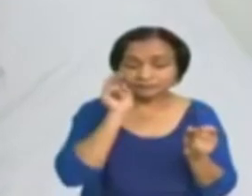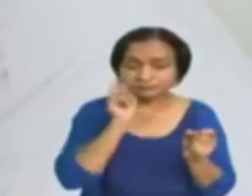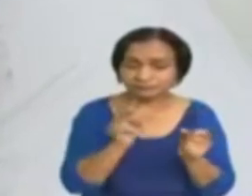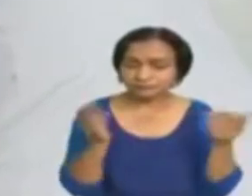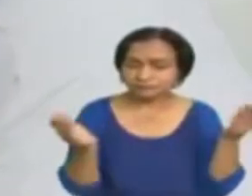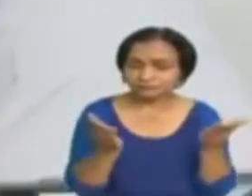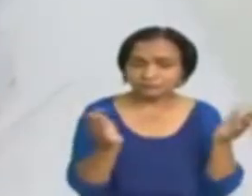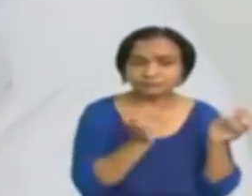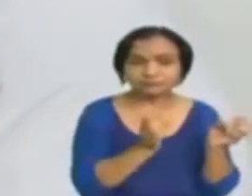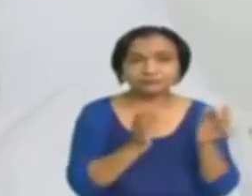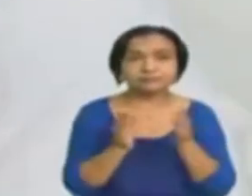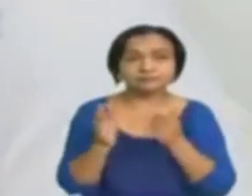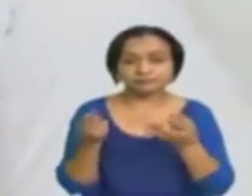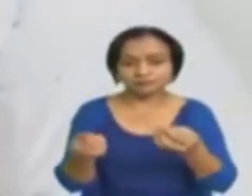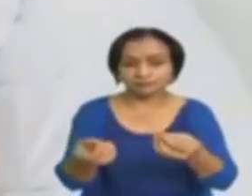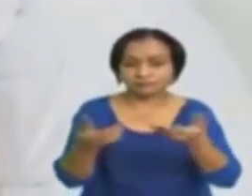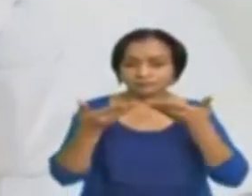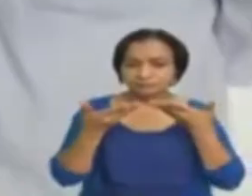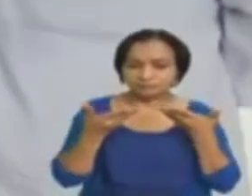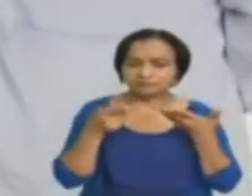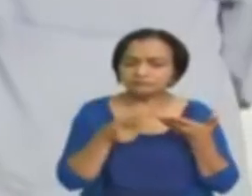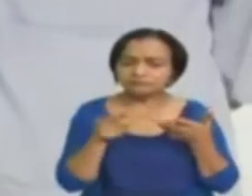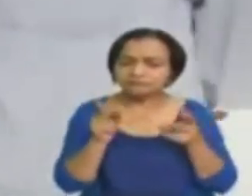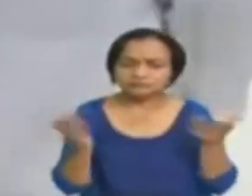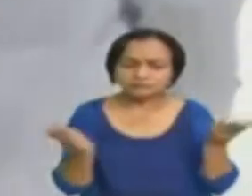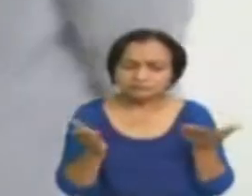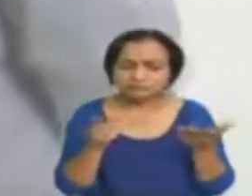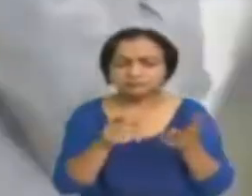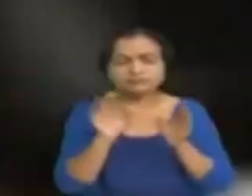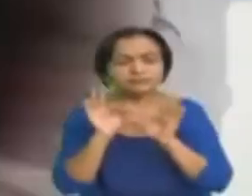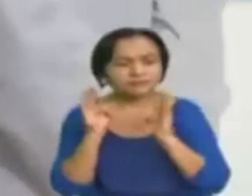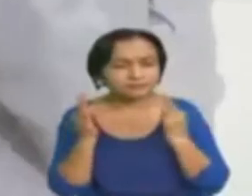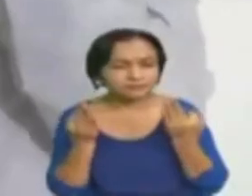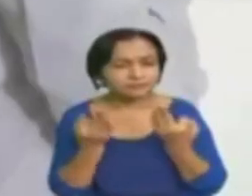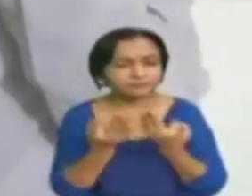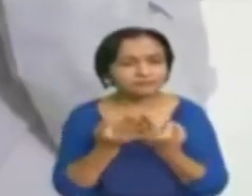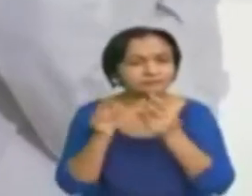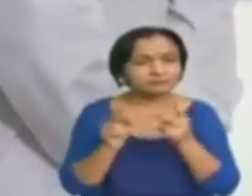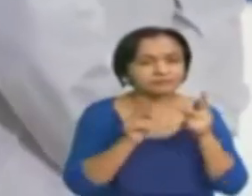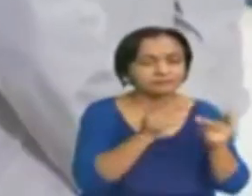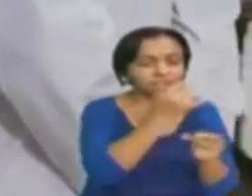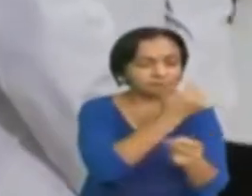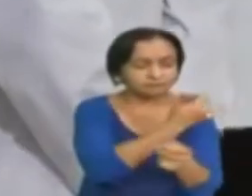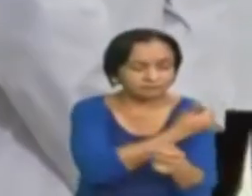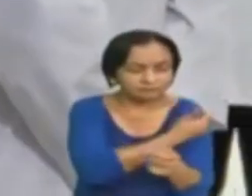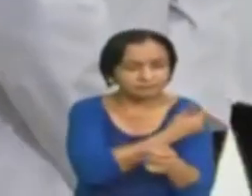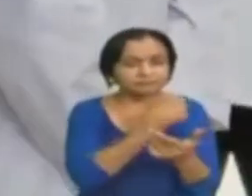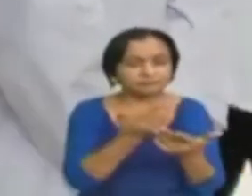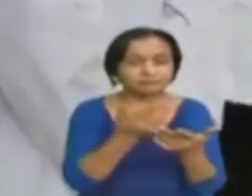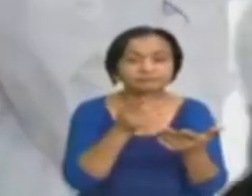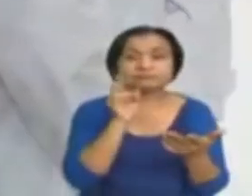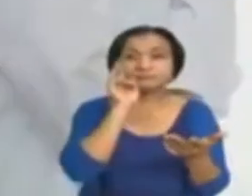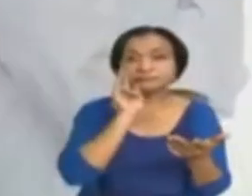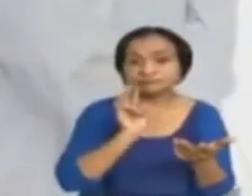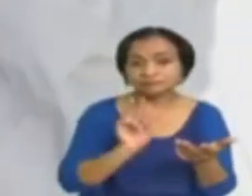prevención. Protegernos con la vacuna, inmunizar, participar de los programas de inmunización. No tengo las cifras